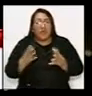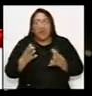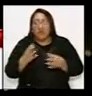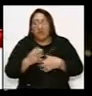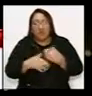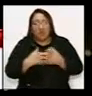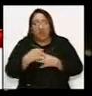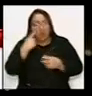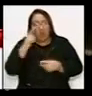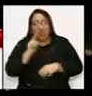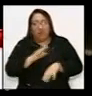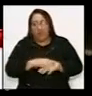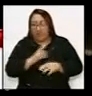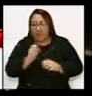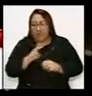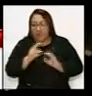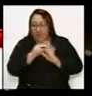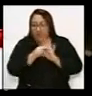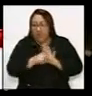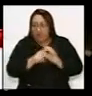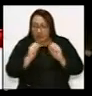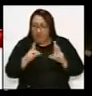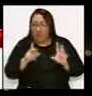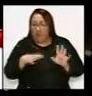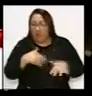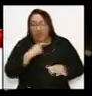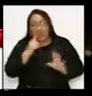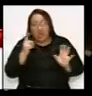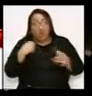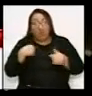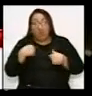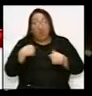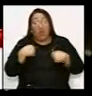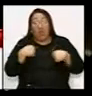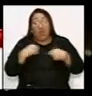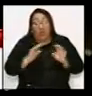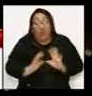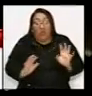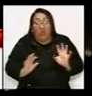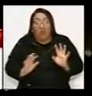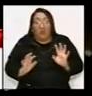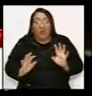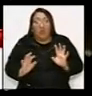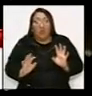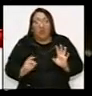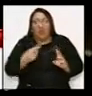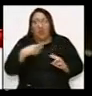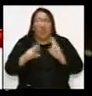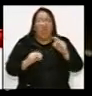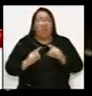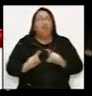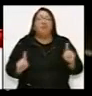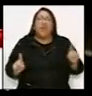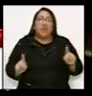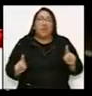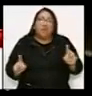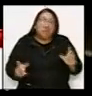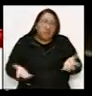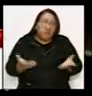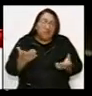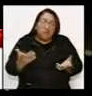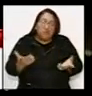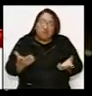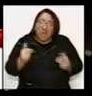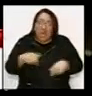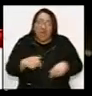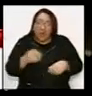absoluto desconocimiento de lo que dice la norma. Puede ser, no lo descarto. Pero el hecho objetivo es que